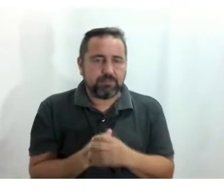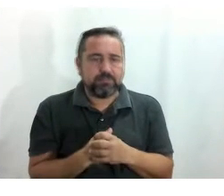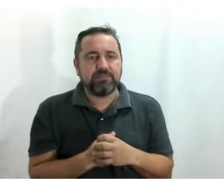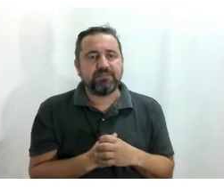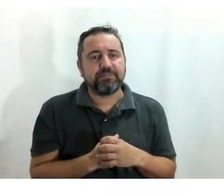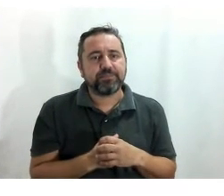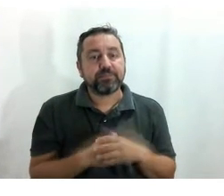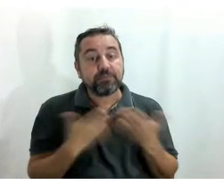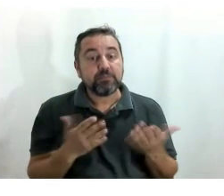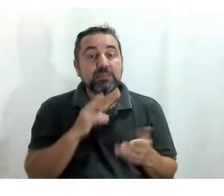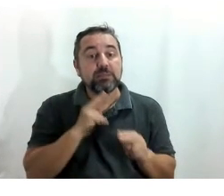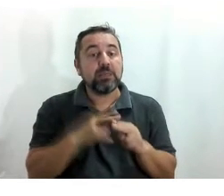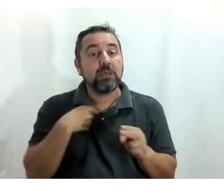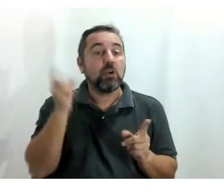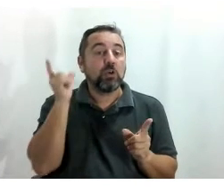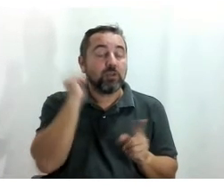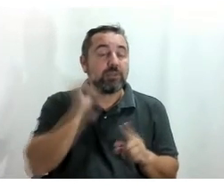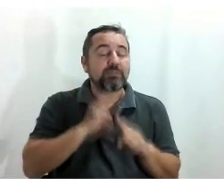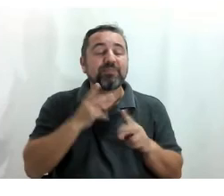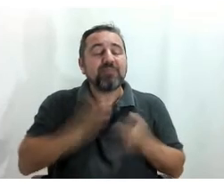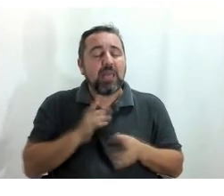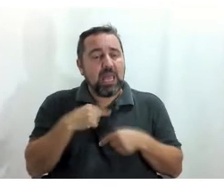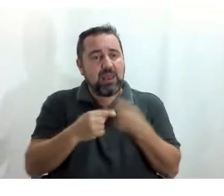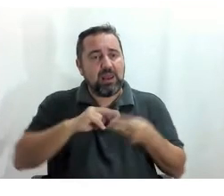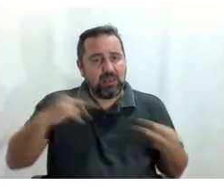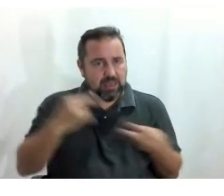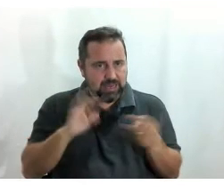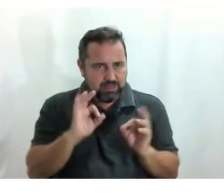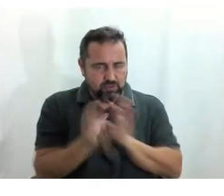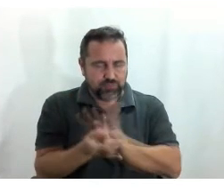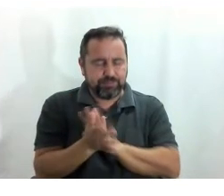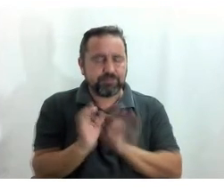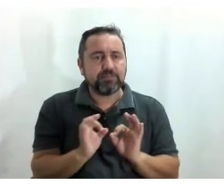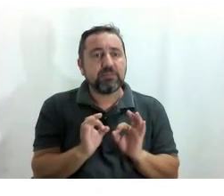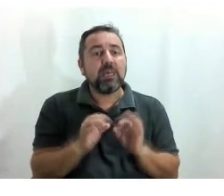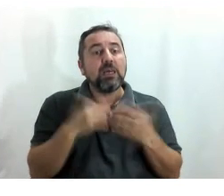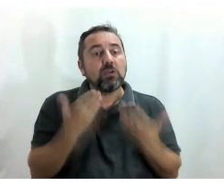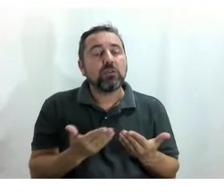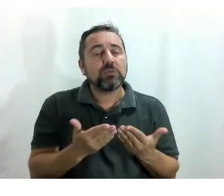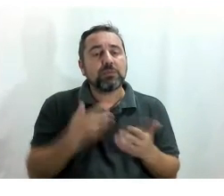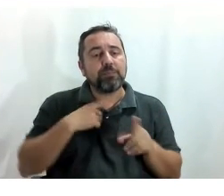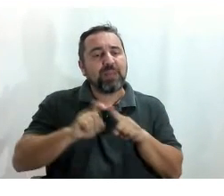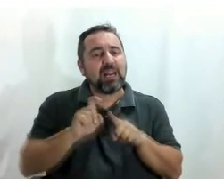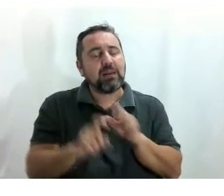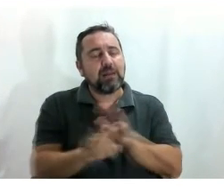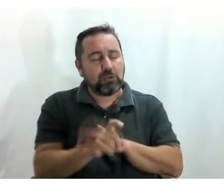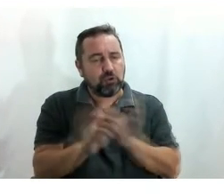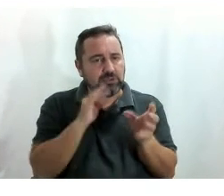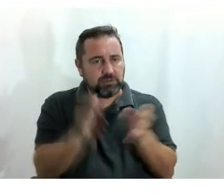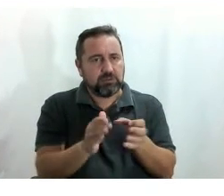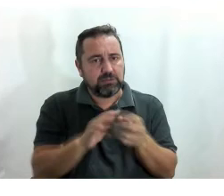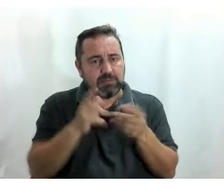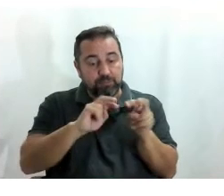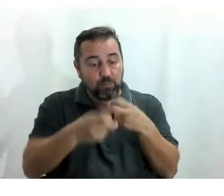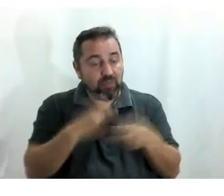En cuanto a las sorderas o hipoacusias hereditarias o de origen genético, van a ser los ratones modificados genéticamente las herramientas